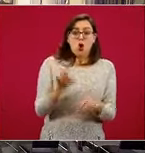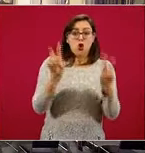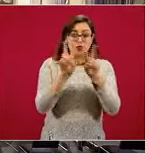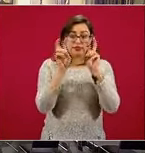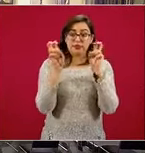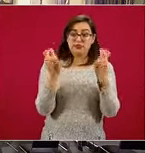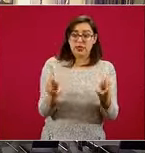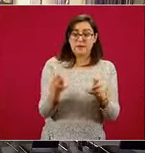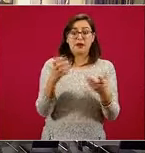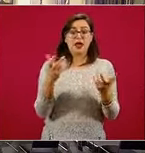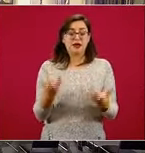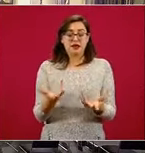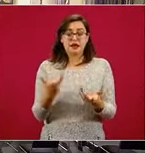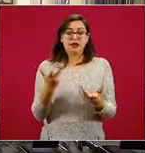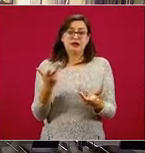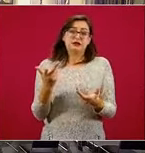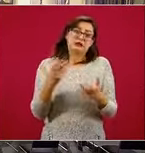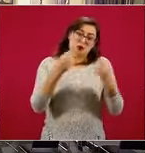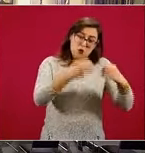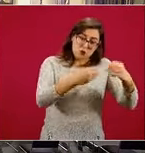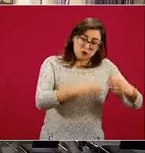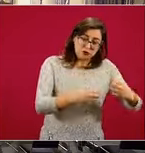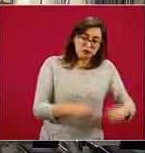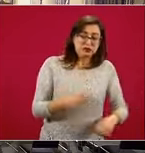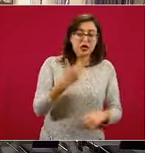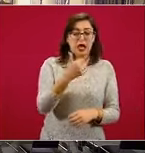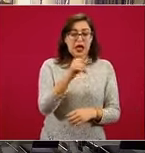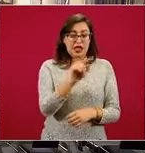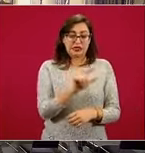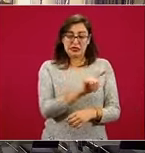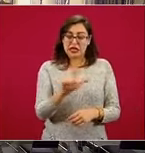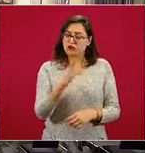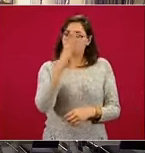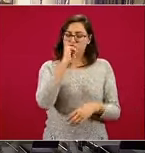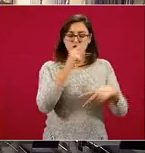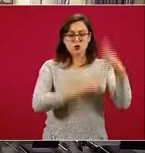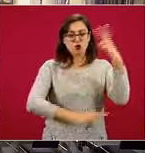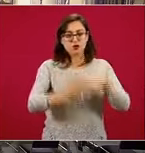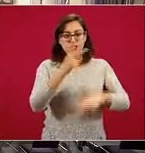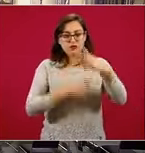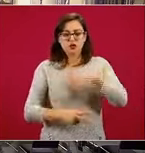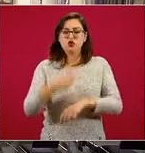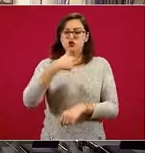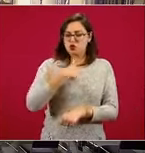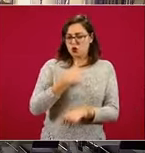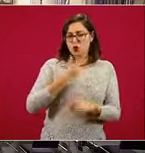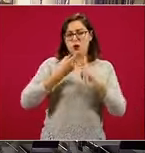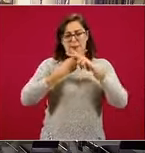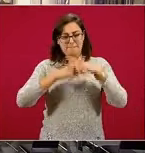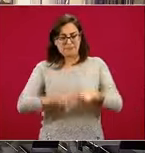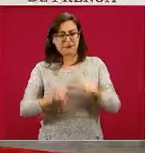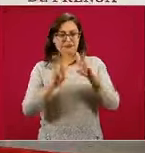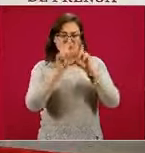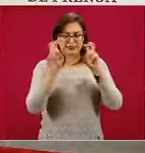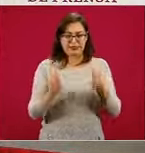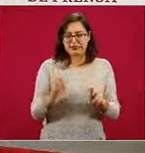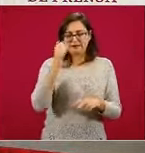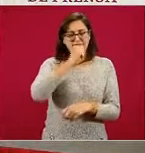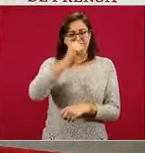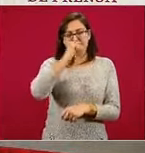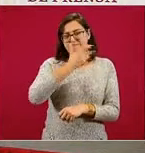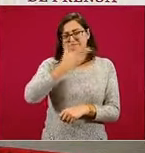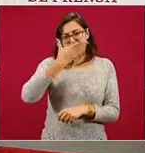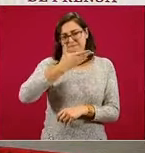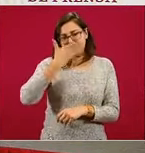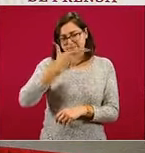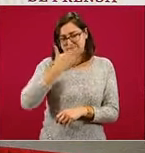acompañar esta noche. Entonces, bueno, procedo a dar la primera parte, que como siempre iniciamos con el escenario